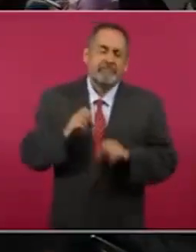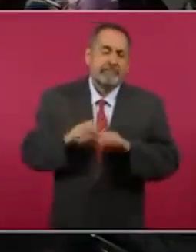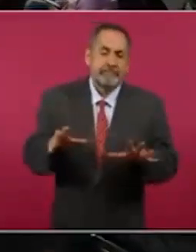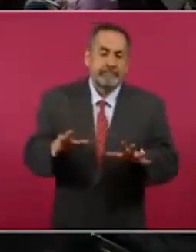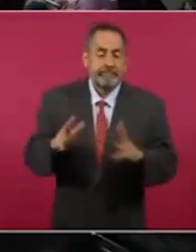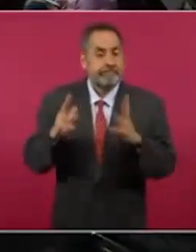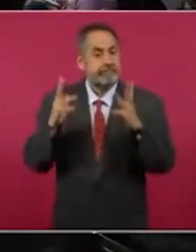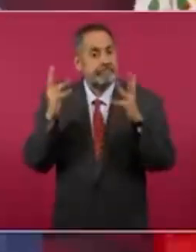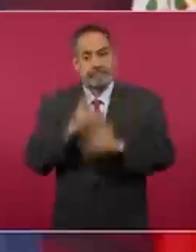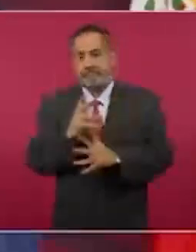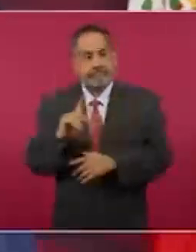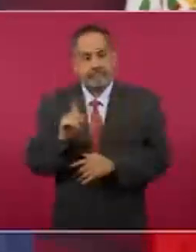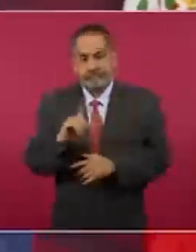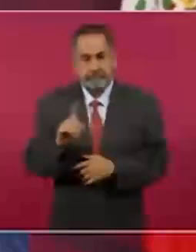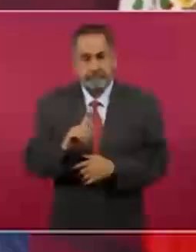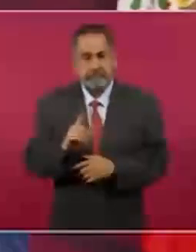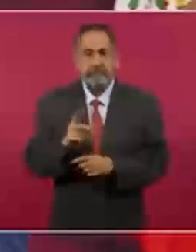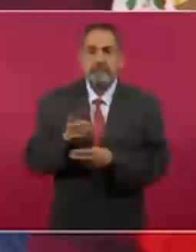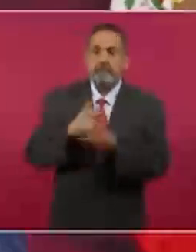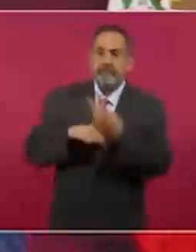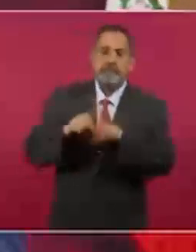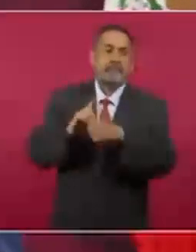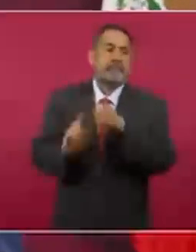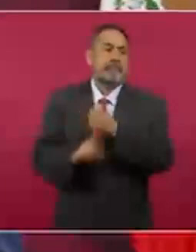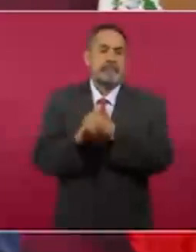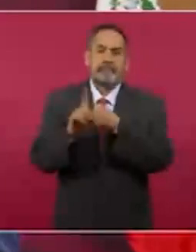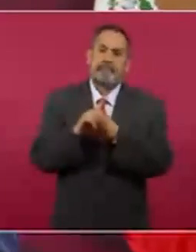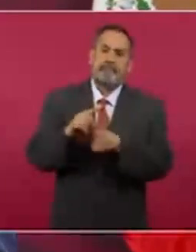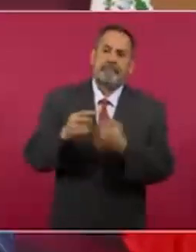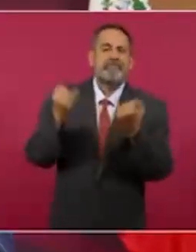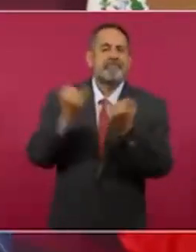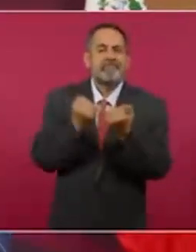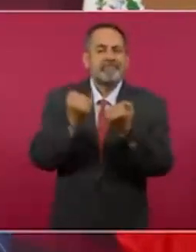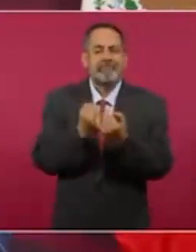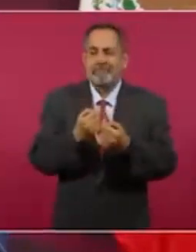se convierte en pandemia